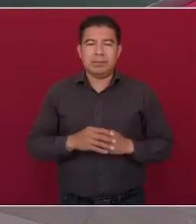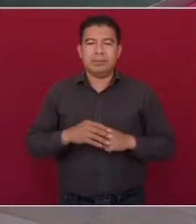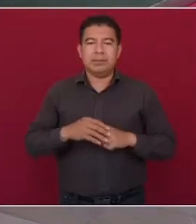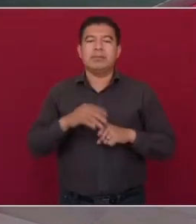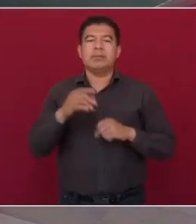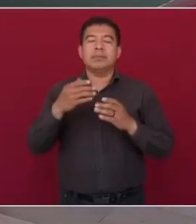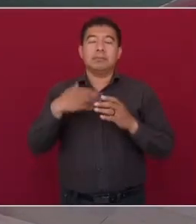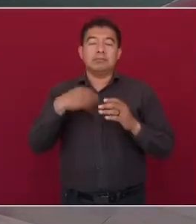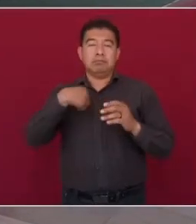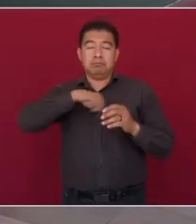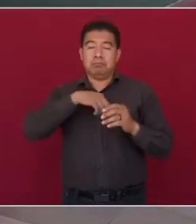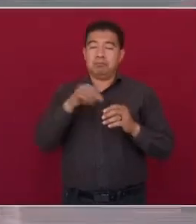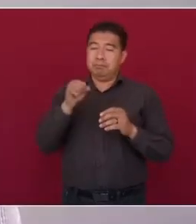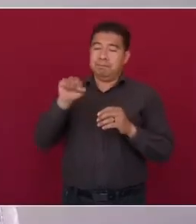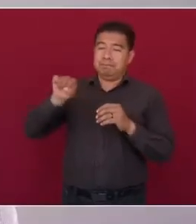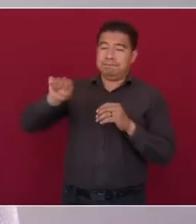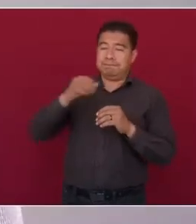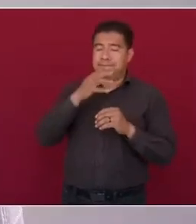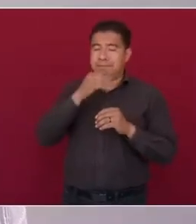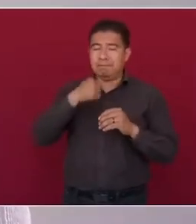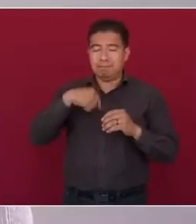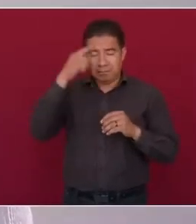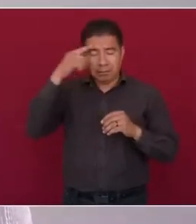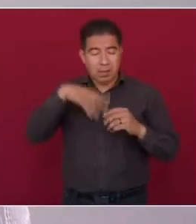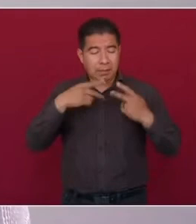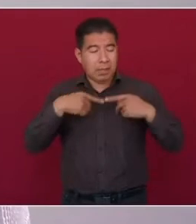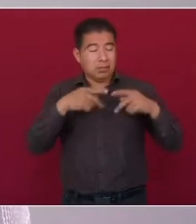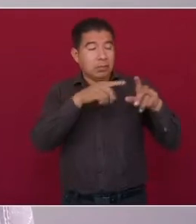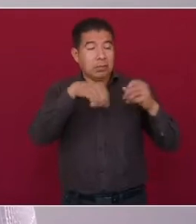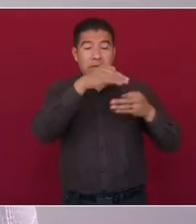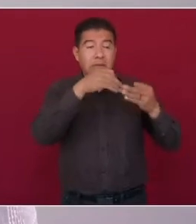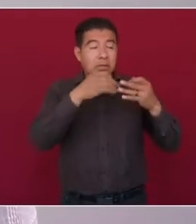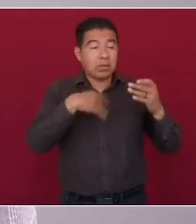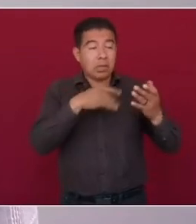darle la espalda a la gente.